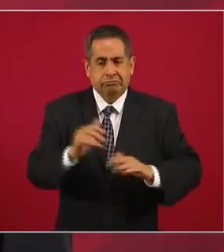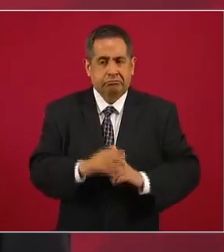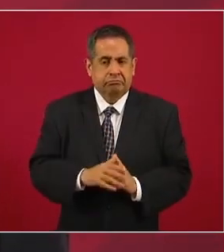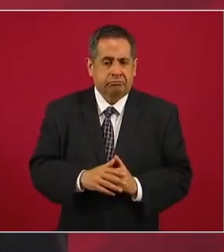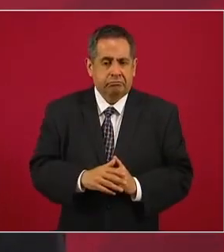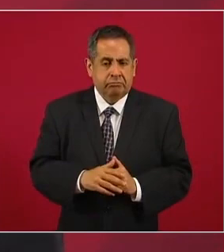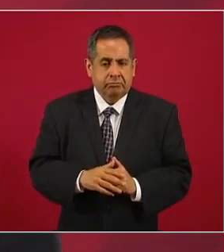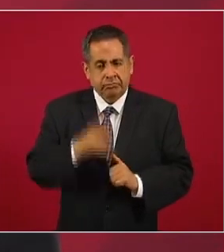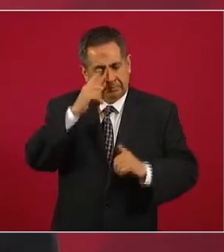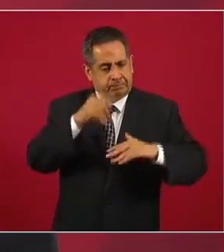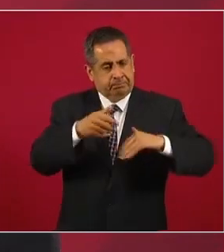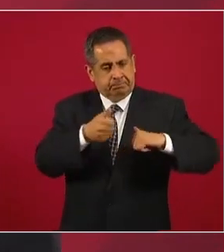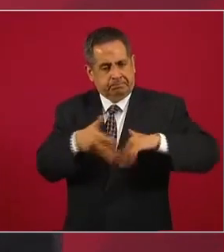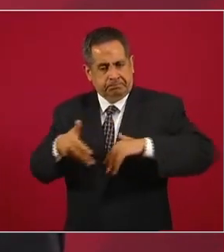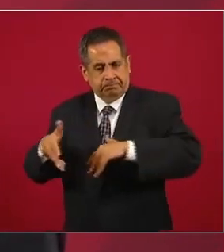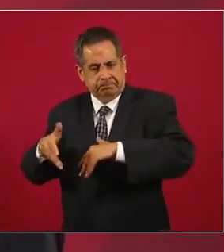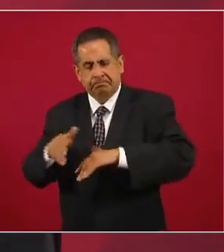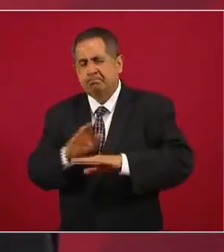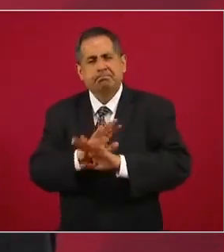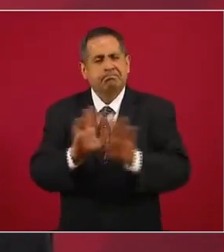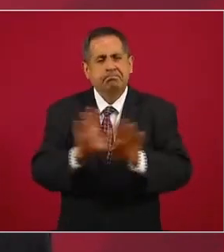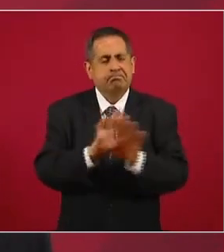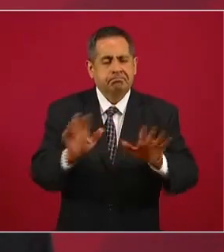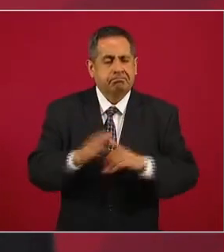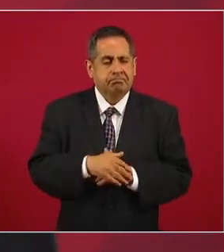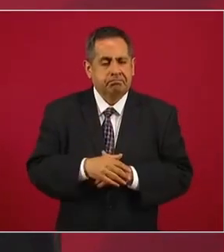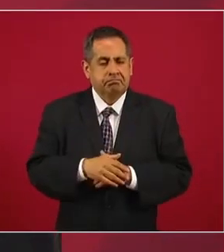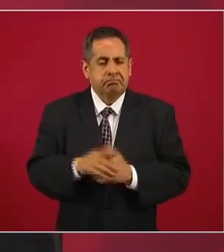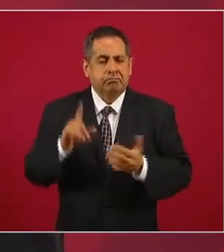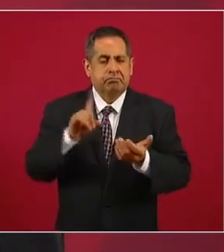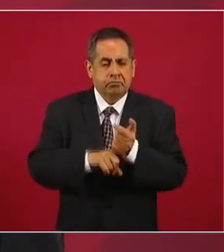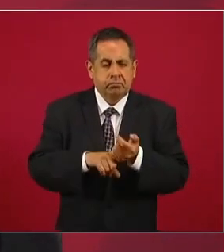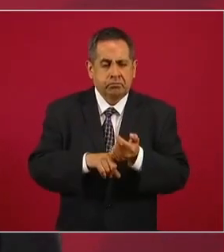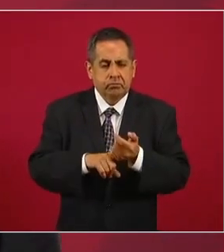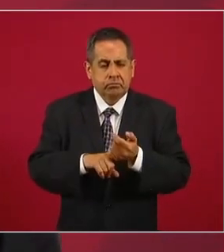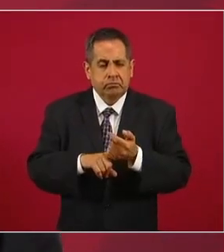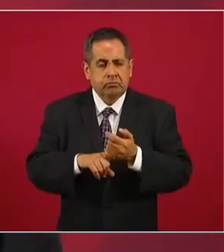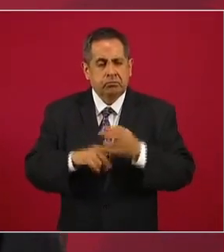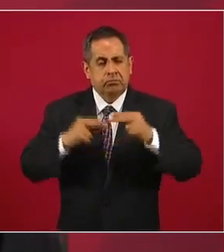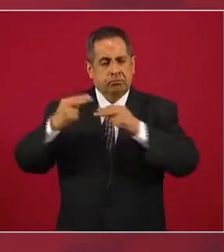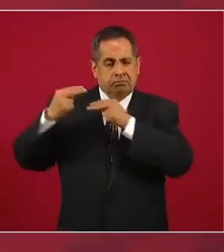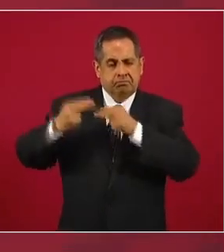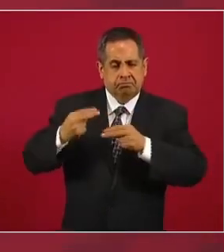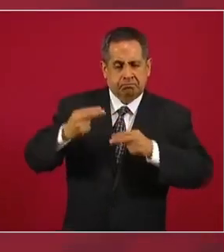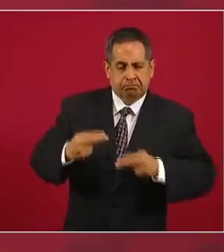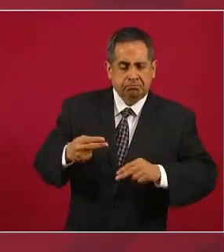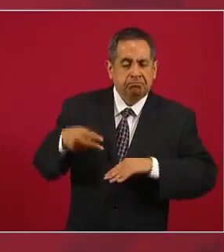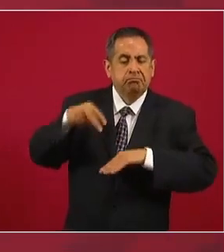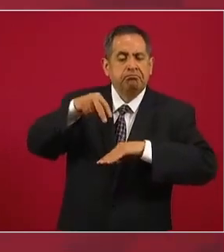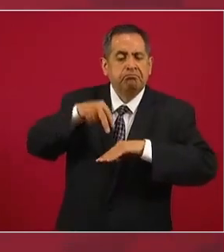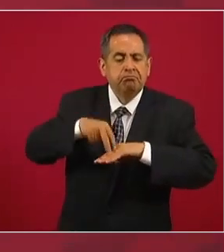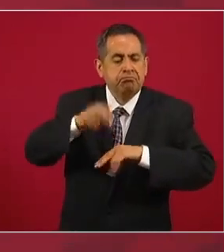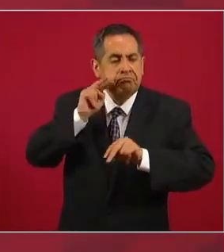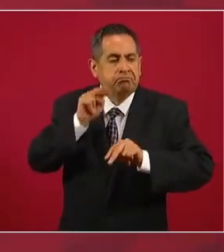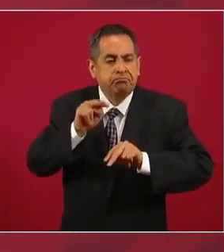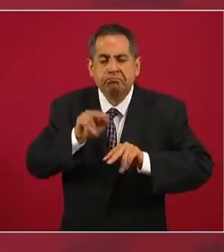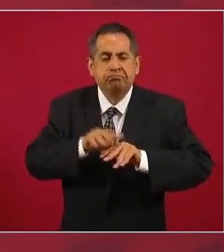para el desfile, sino en un templete que se va a poner enfrente